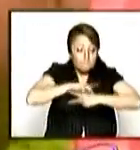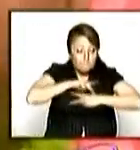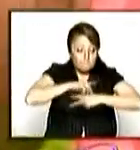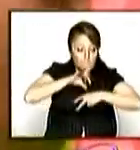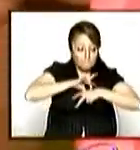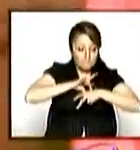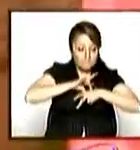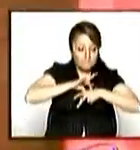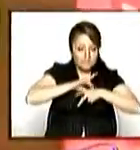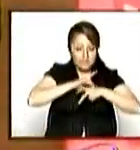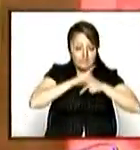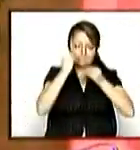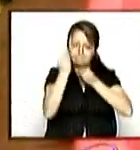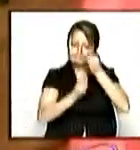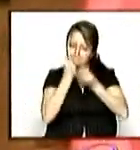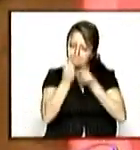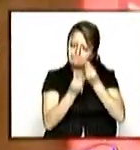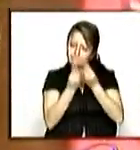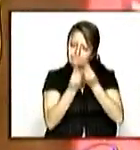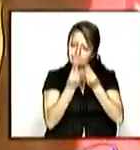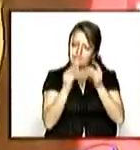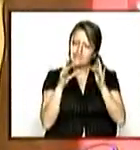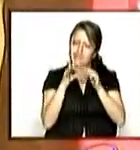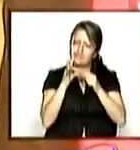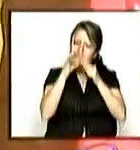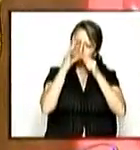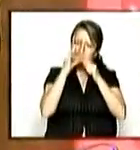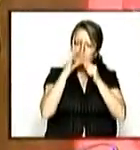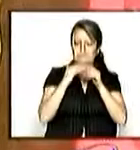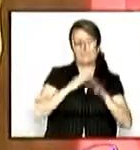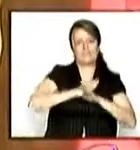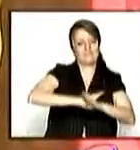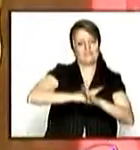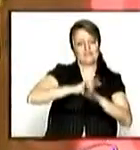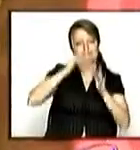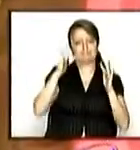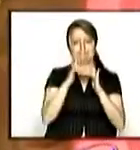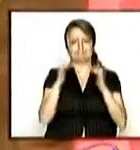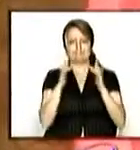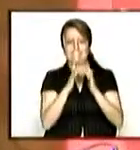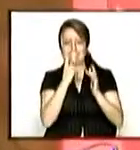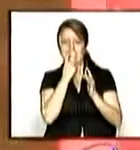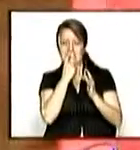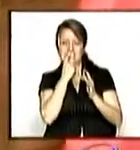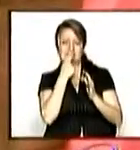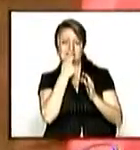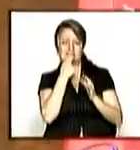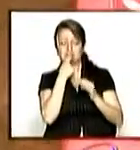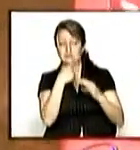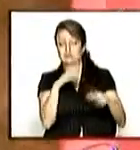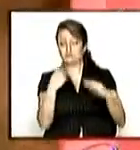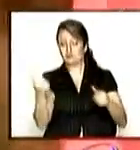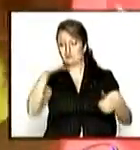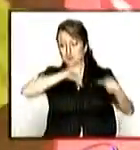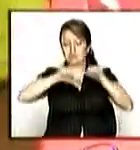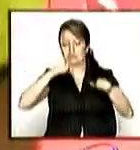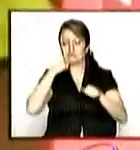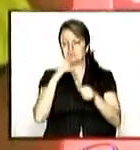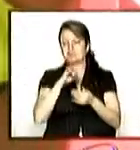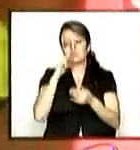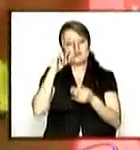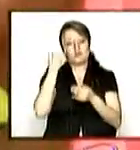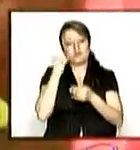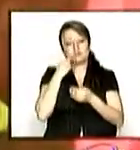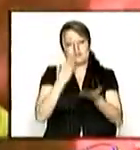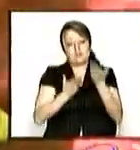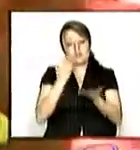diseño especial evitando el contacto de metal, porque muchas de estas estructuras requieren de un metal